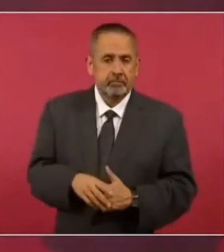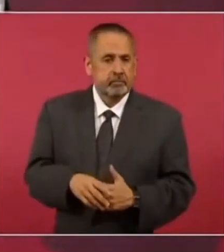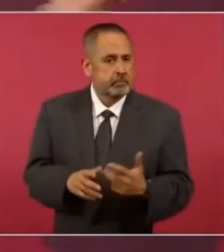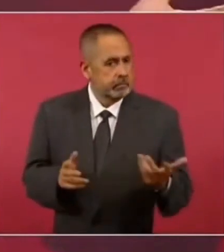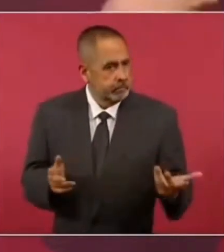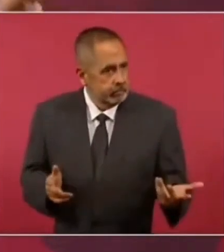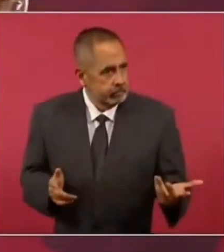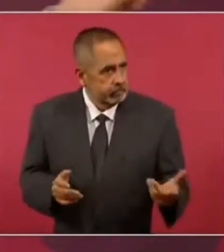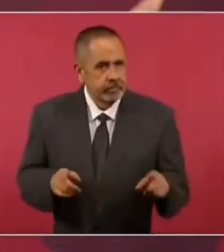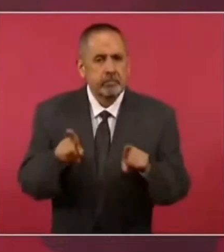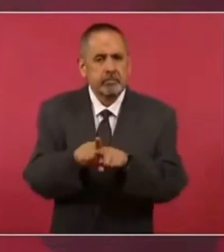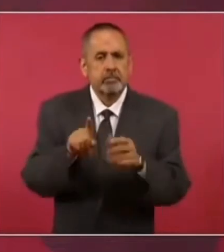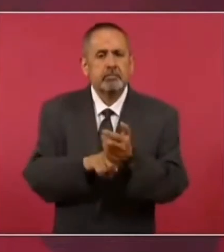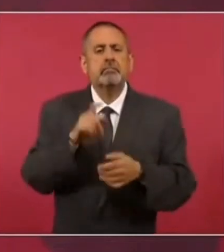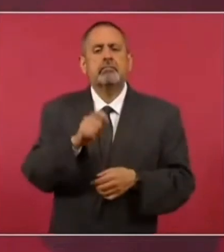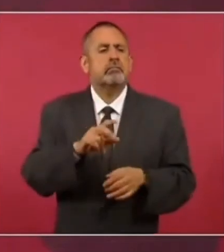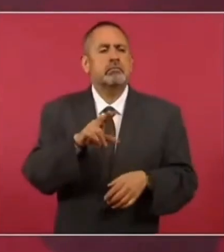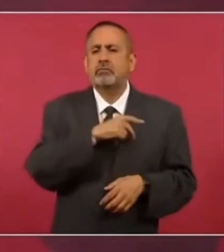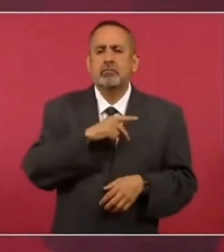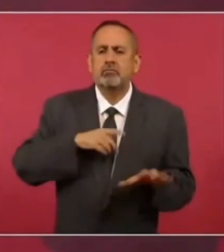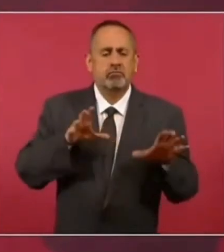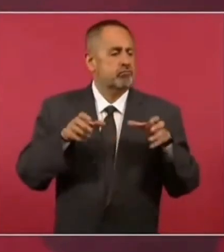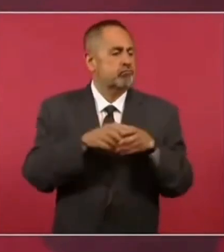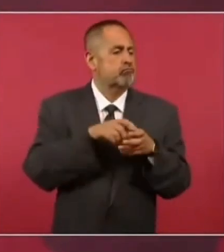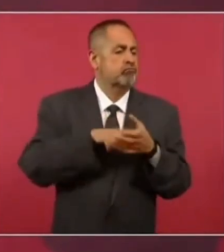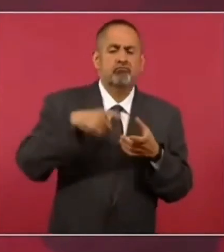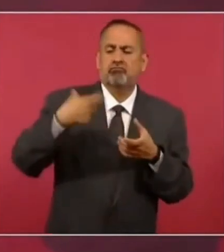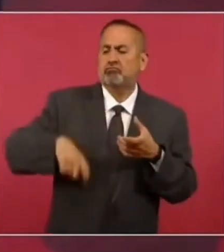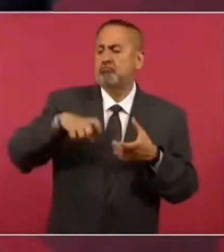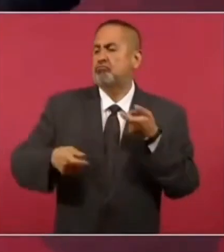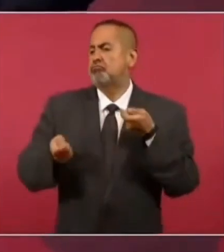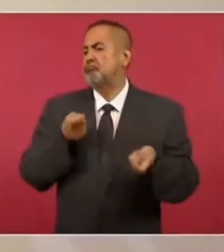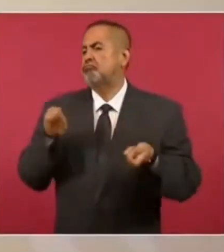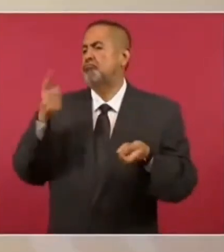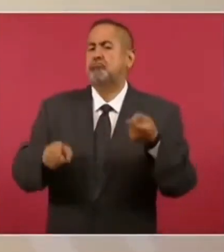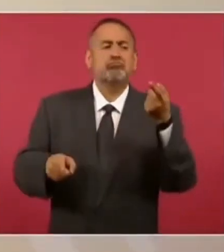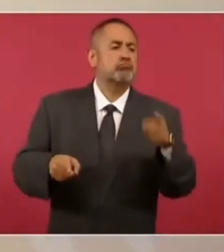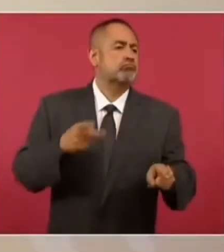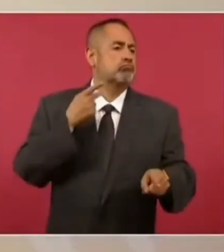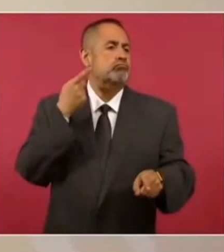Ya, en esencia es que no haya una oligarquía, que no sean las minorías